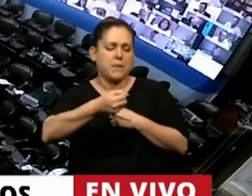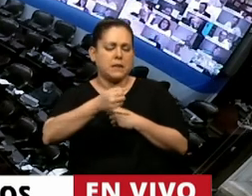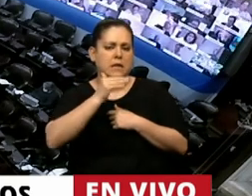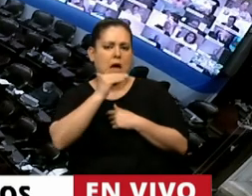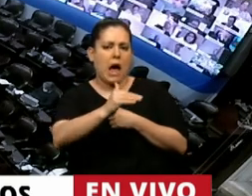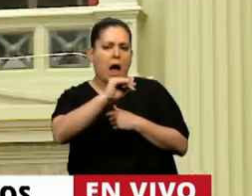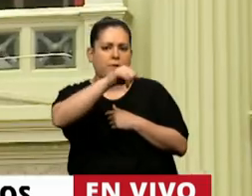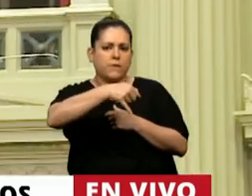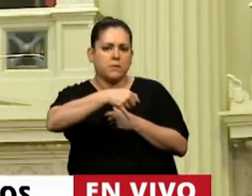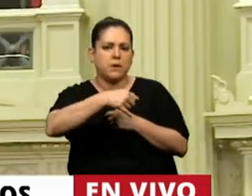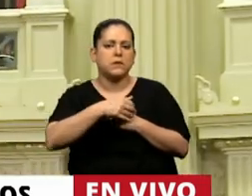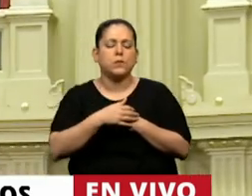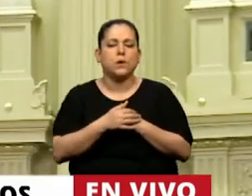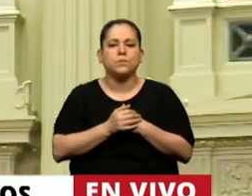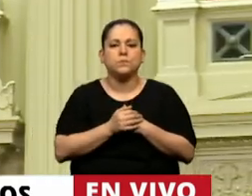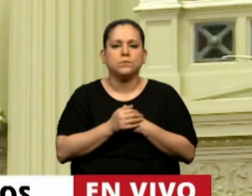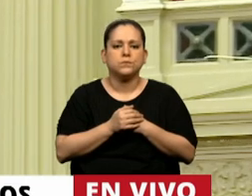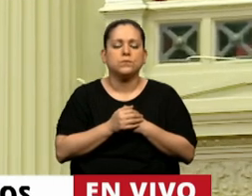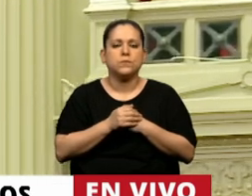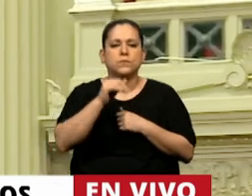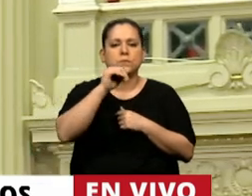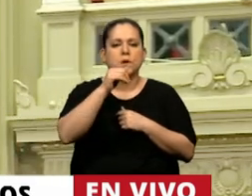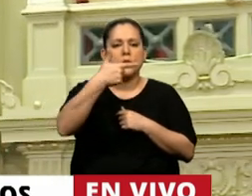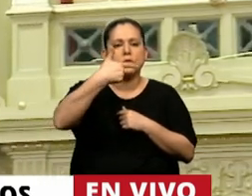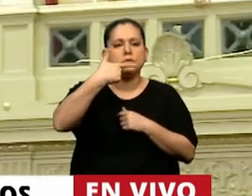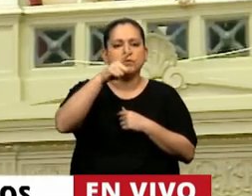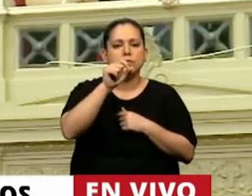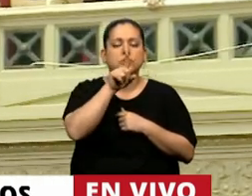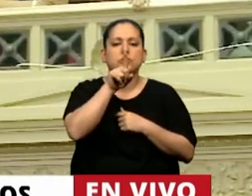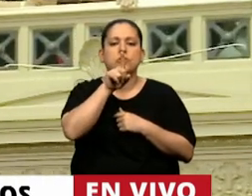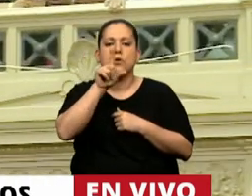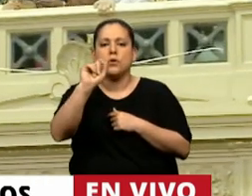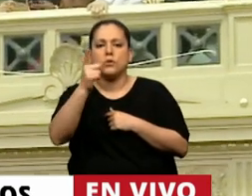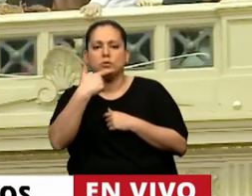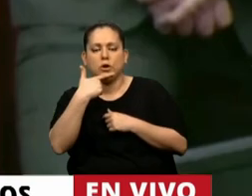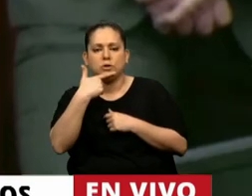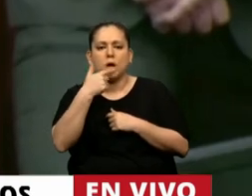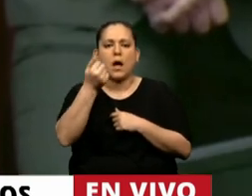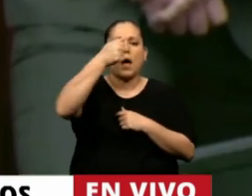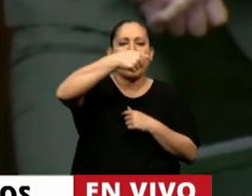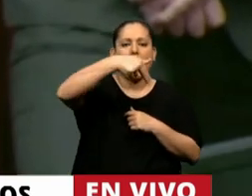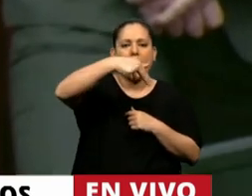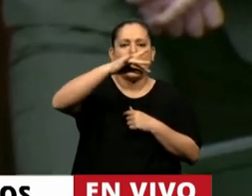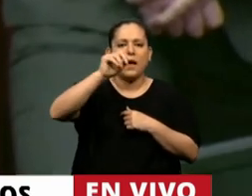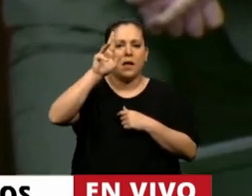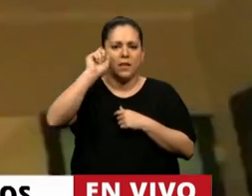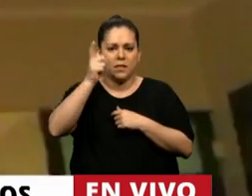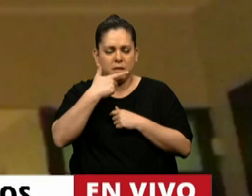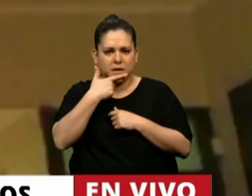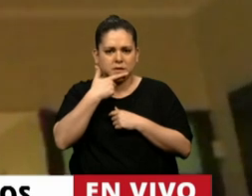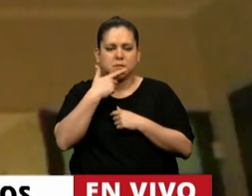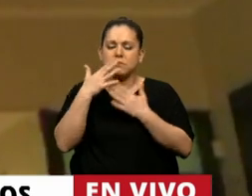Graciela Gracias diputada sotos Andrés afirmativo presidente